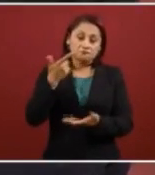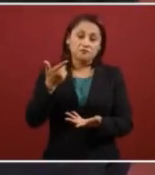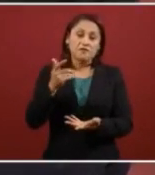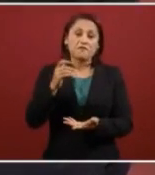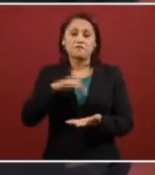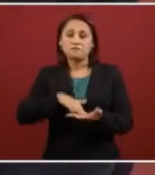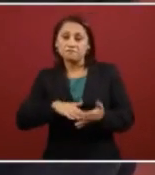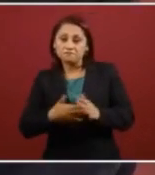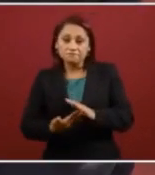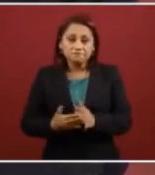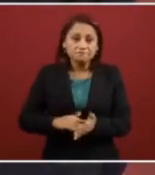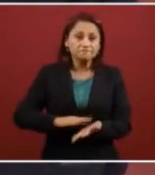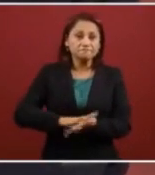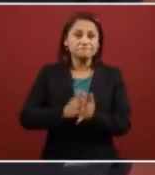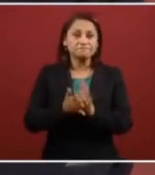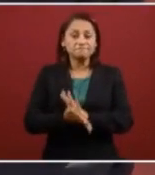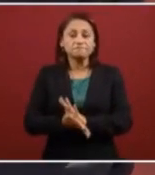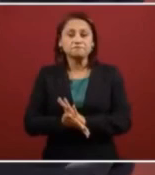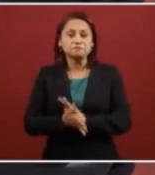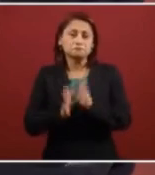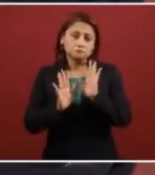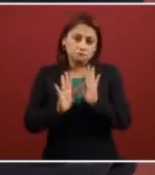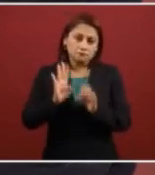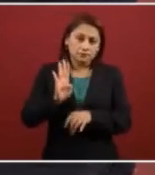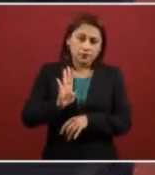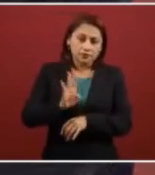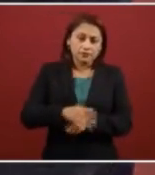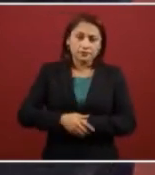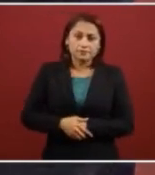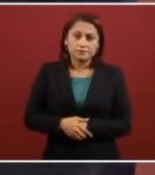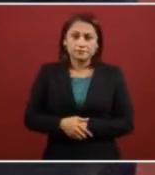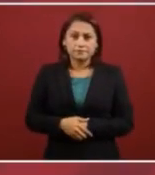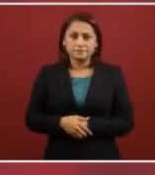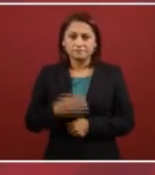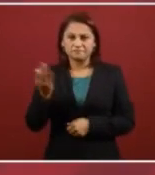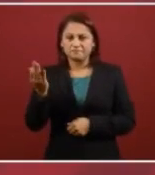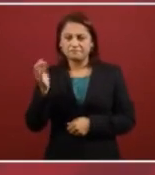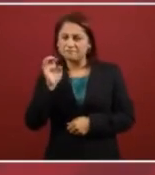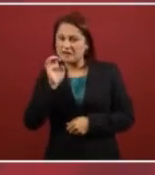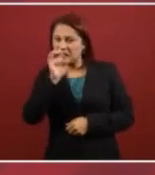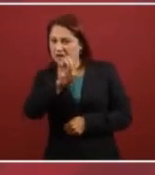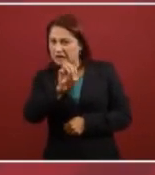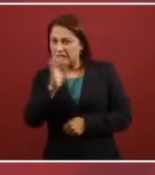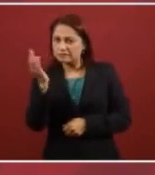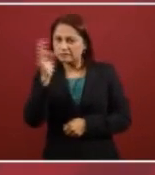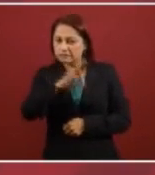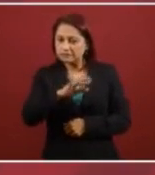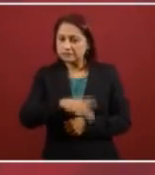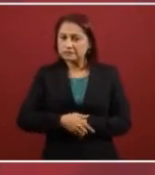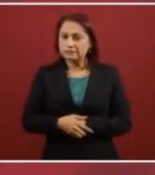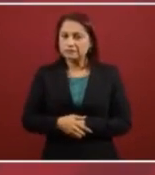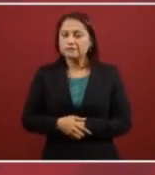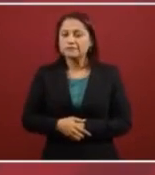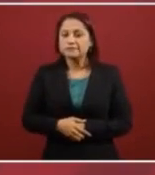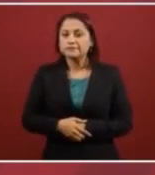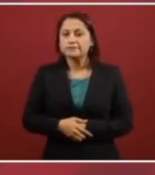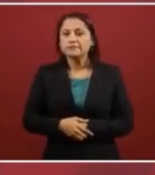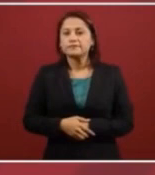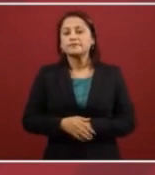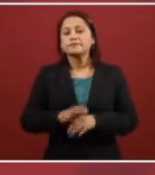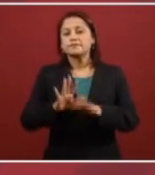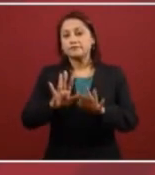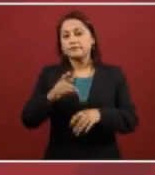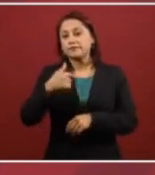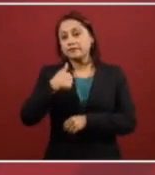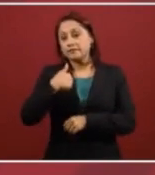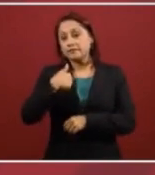o algún delito de ese tipo. Some type of crime like that. Y les recuerdo también, and I